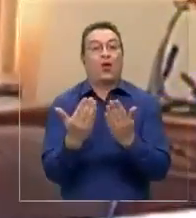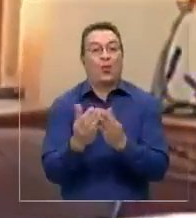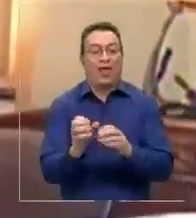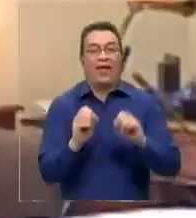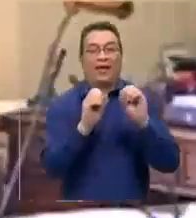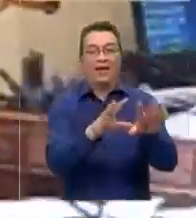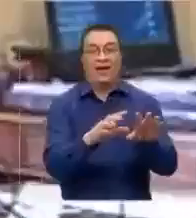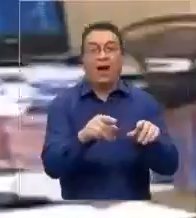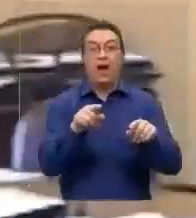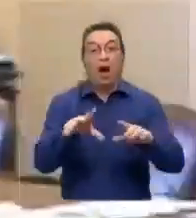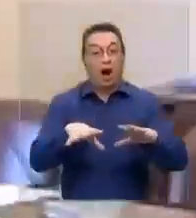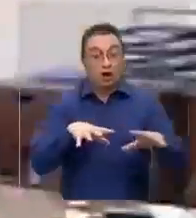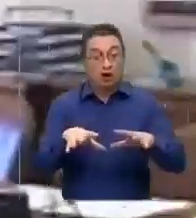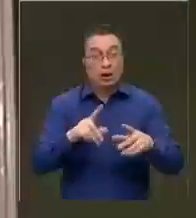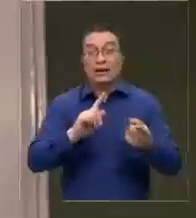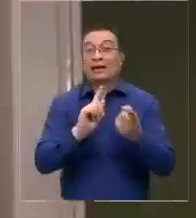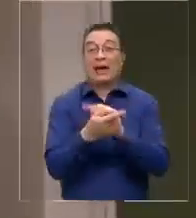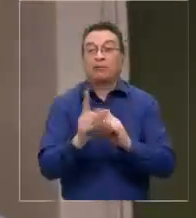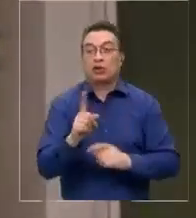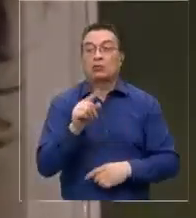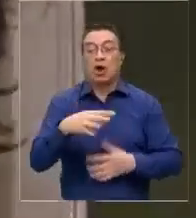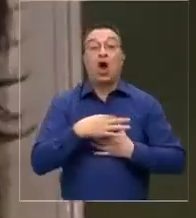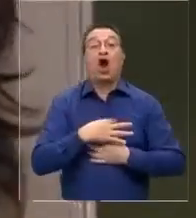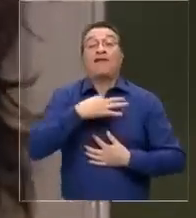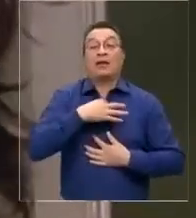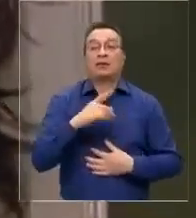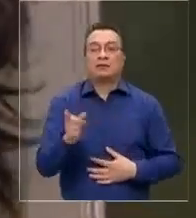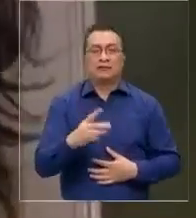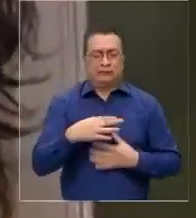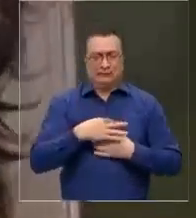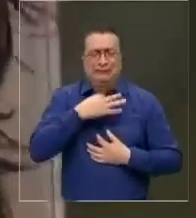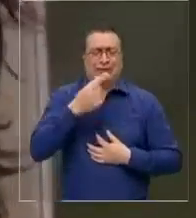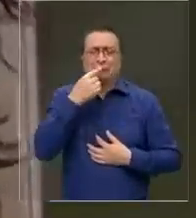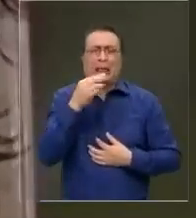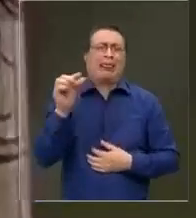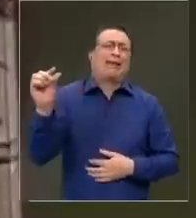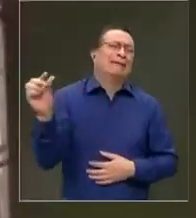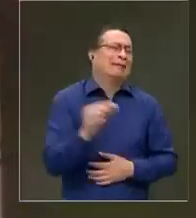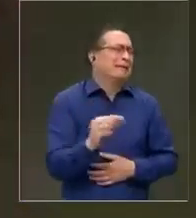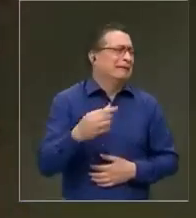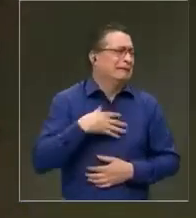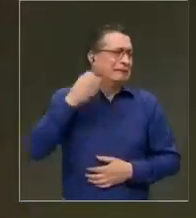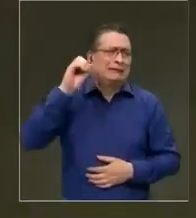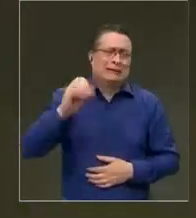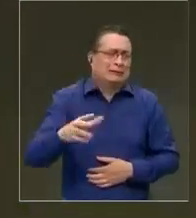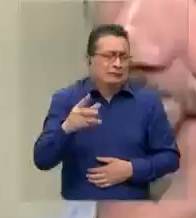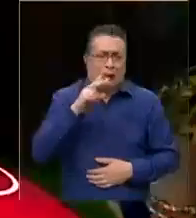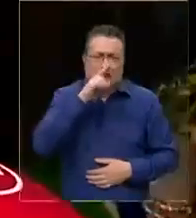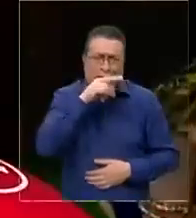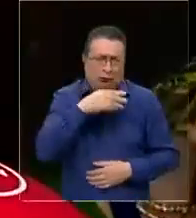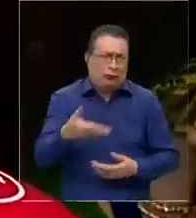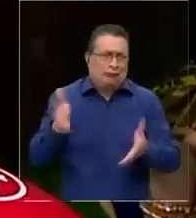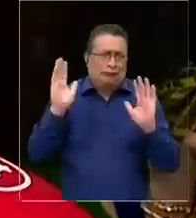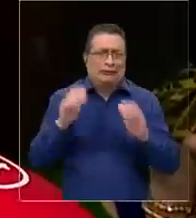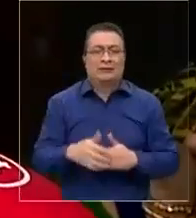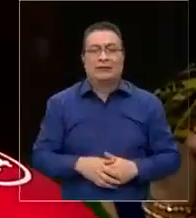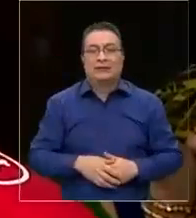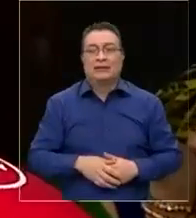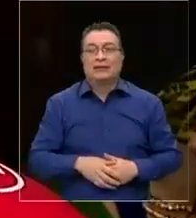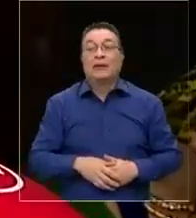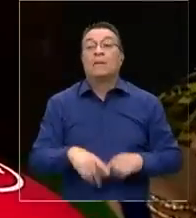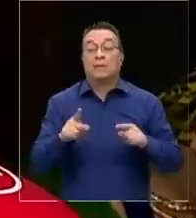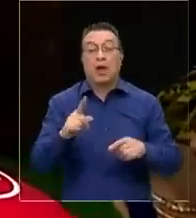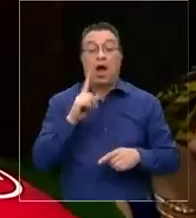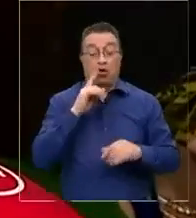Pero hay cosas que no se transan. Voy a poner corbata, que es el invento más inútil de la humanidad. Tenemos